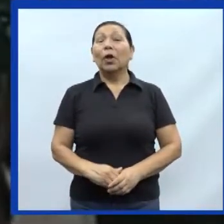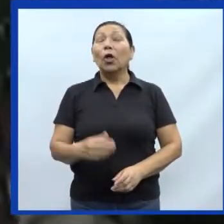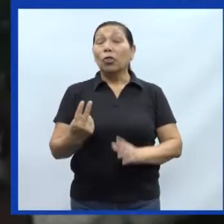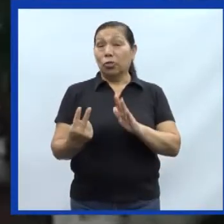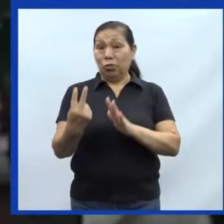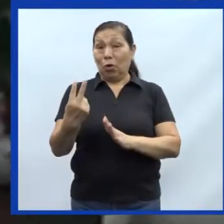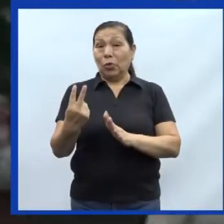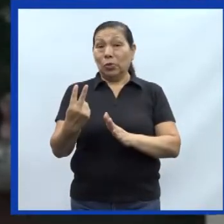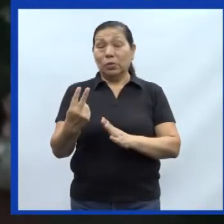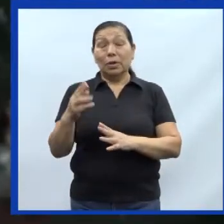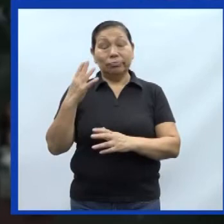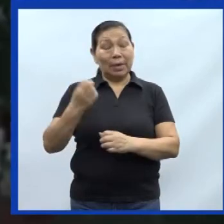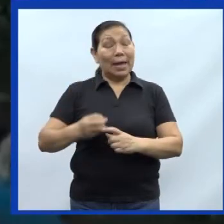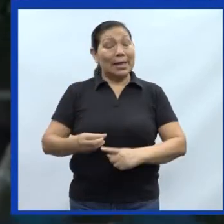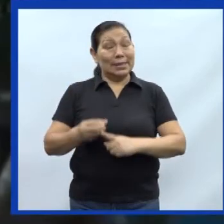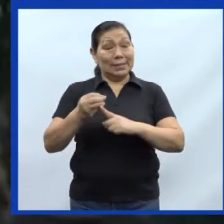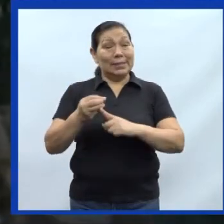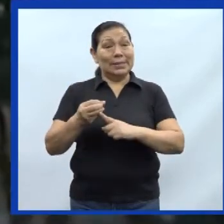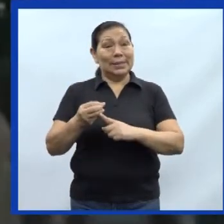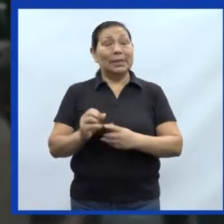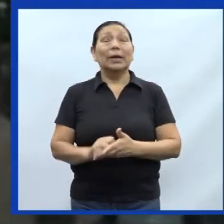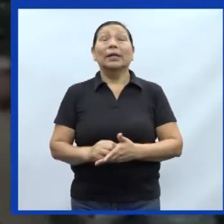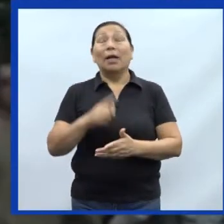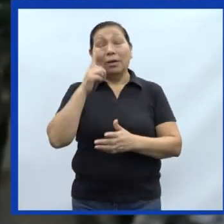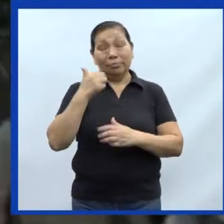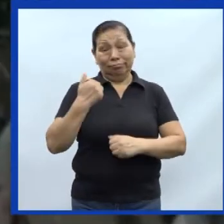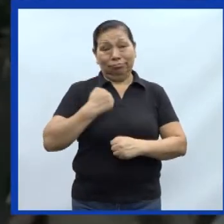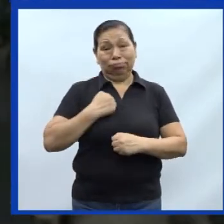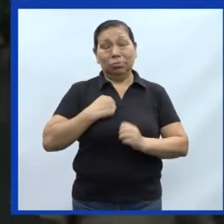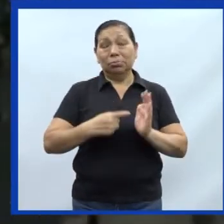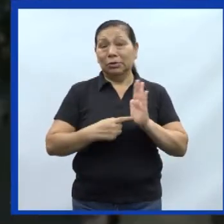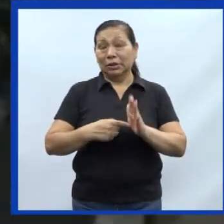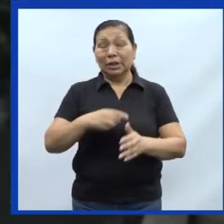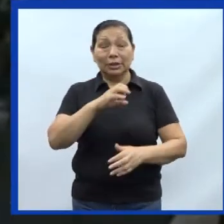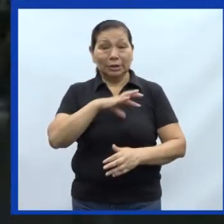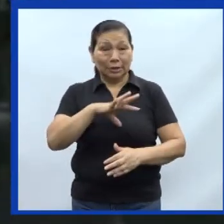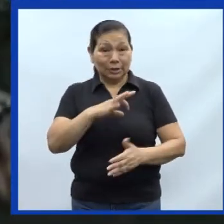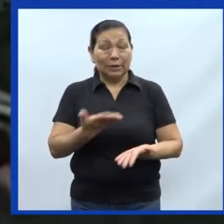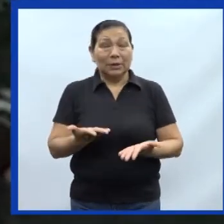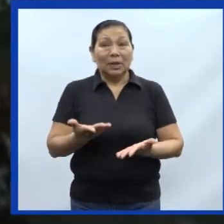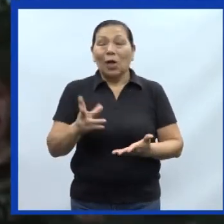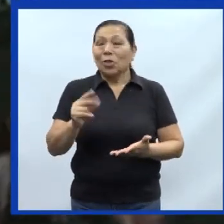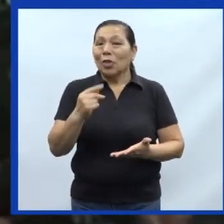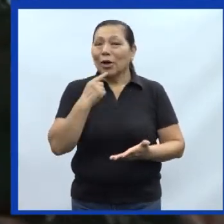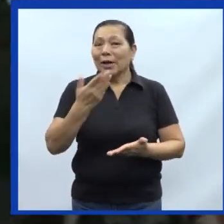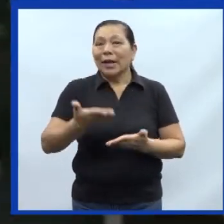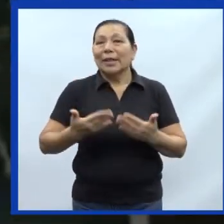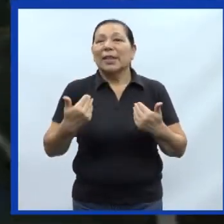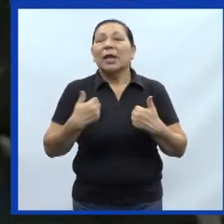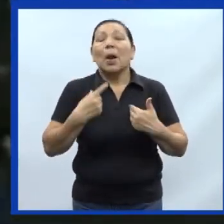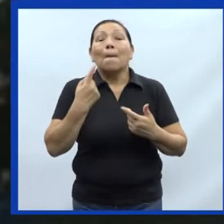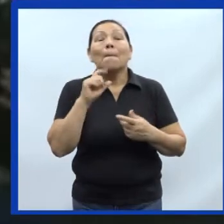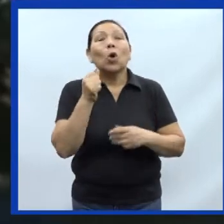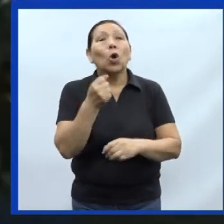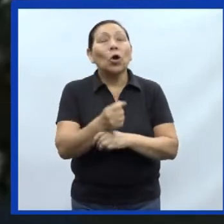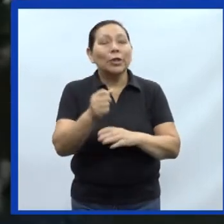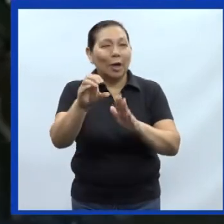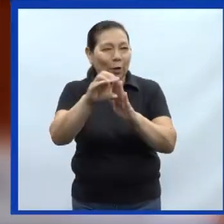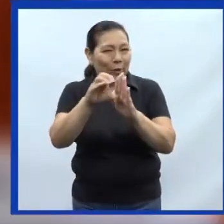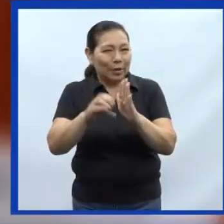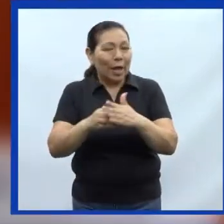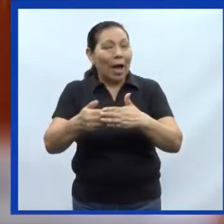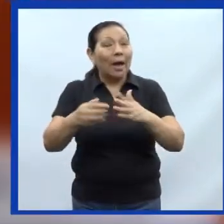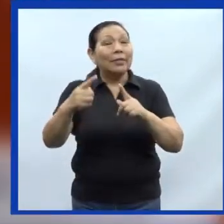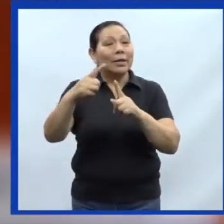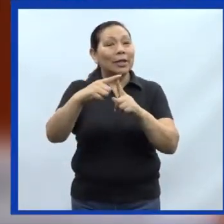12 miembros de las Fuerzas Especiales de Carabineros presentaron un recurso de inaplicabilidad por inconstitucional ante